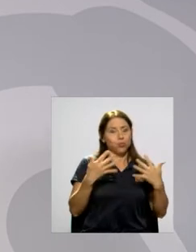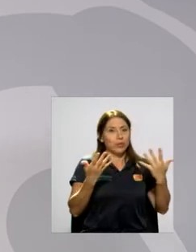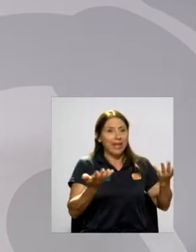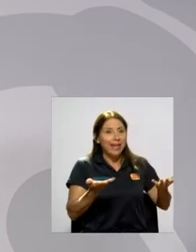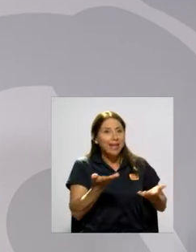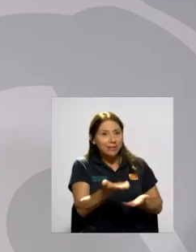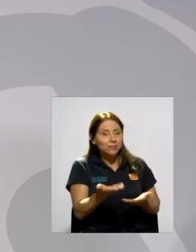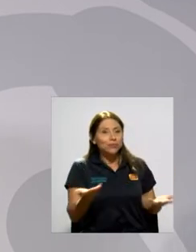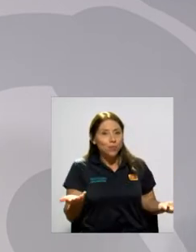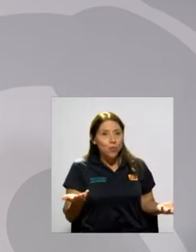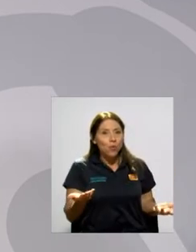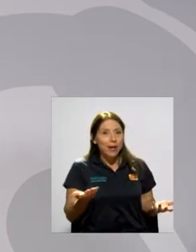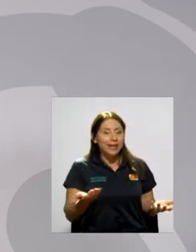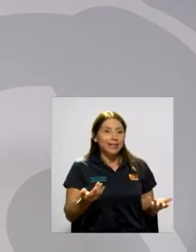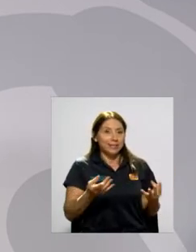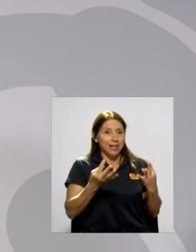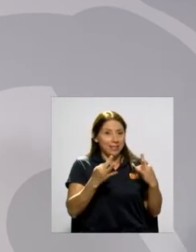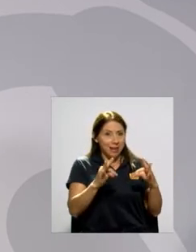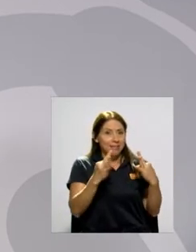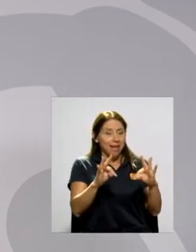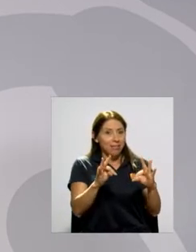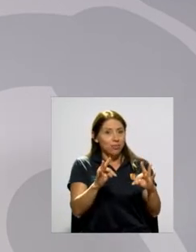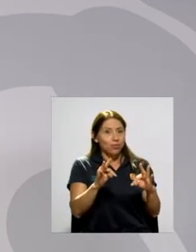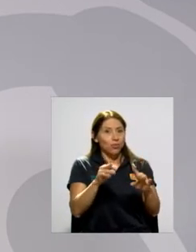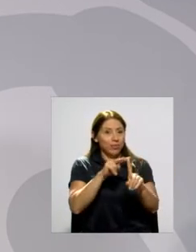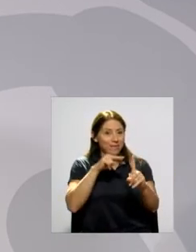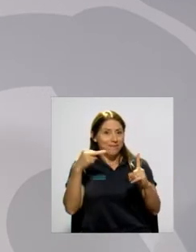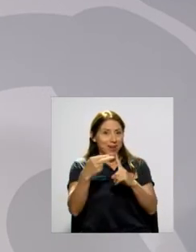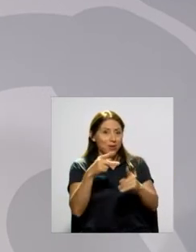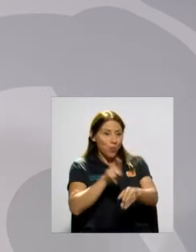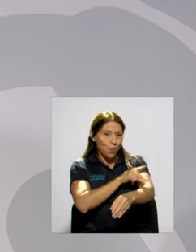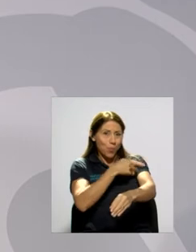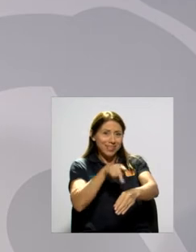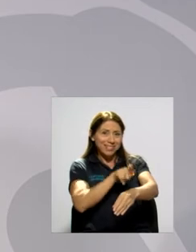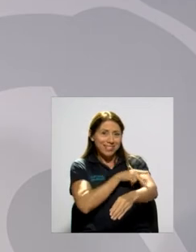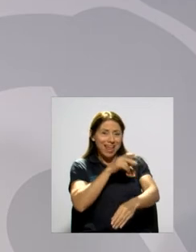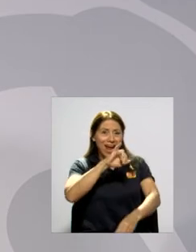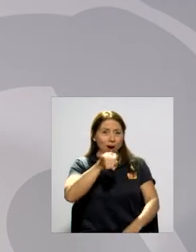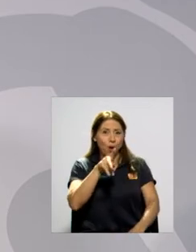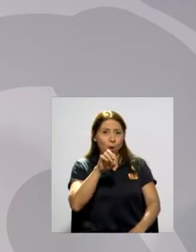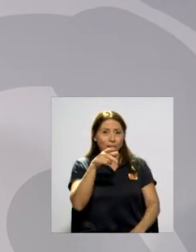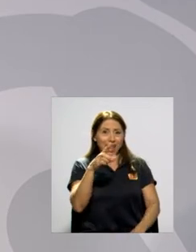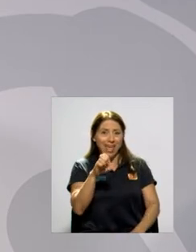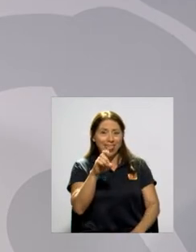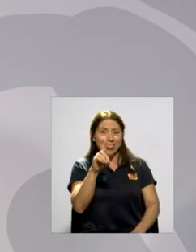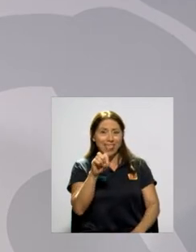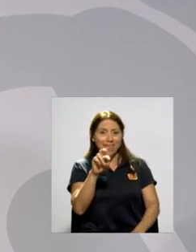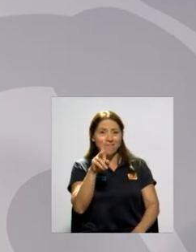caso, tratando de verlo desde Jorge de Bravo como una poesía, es hermoso.